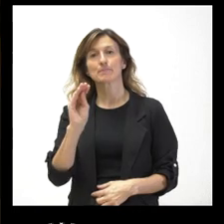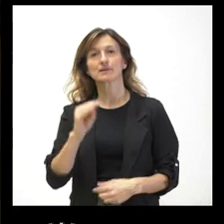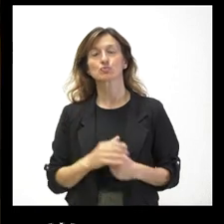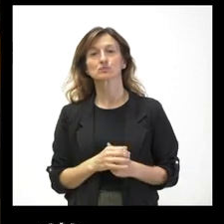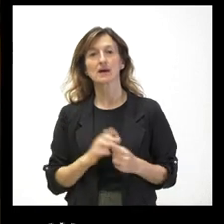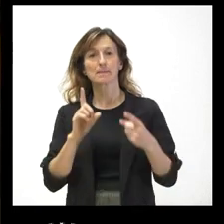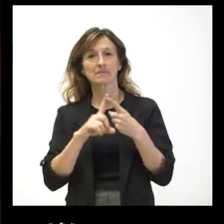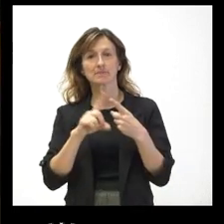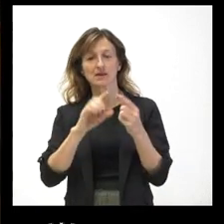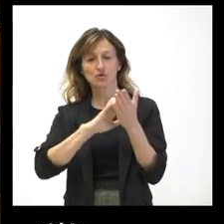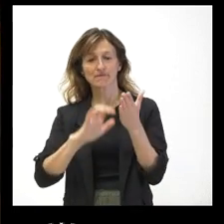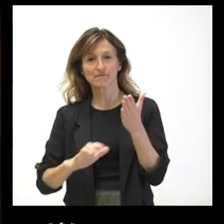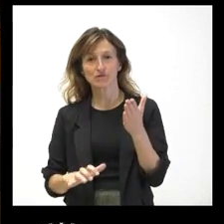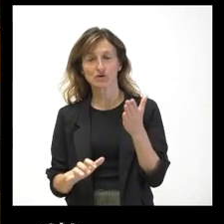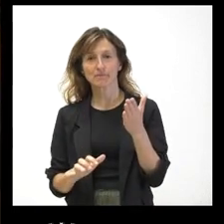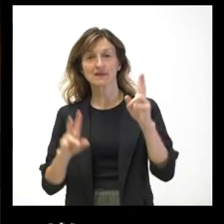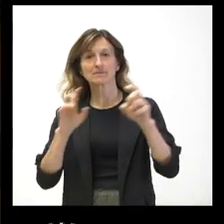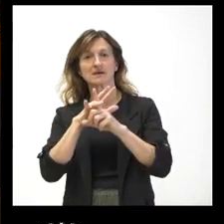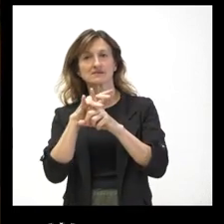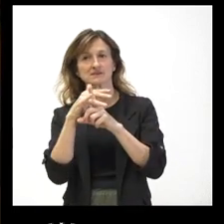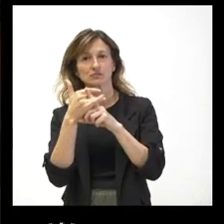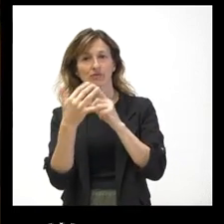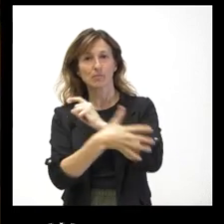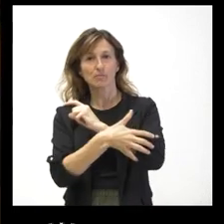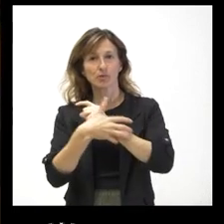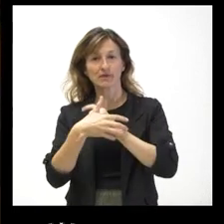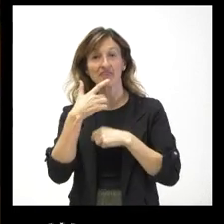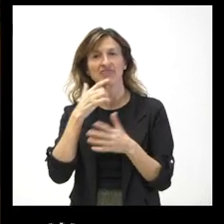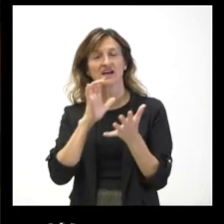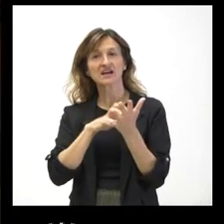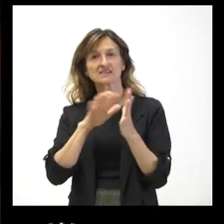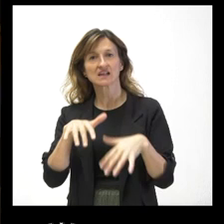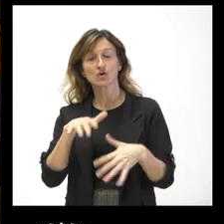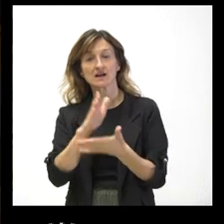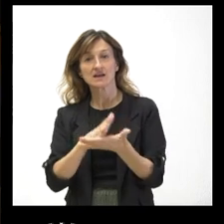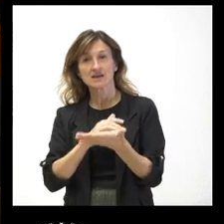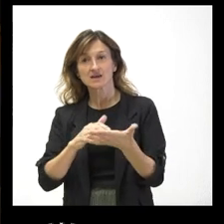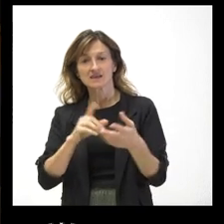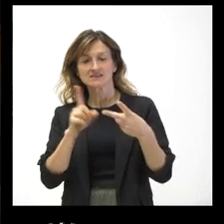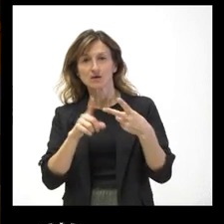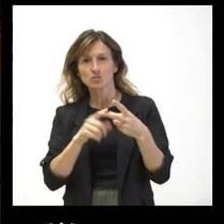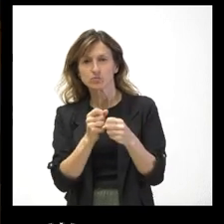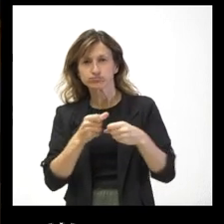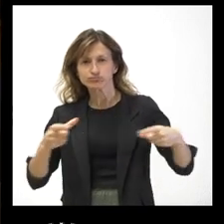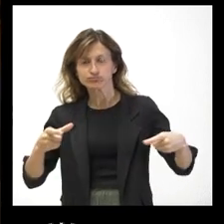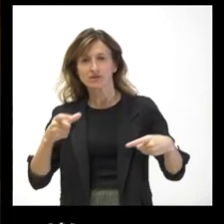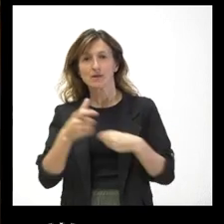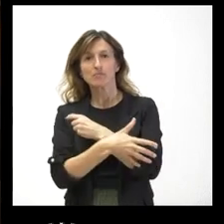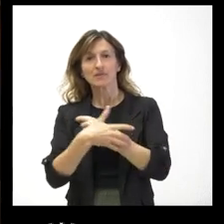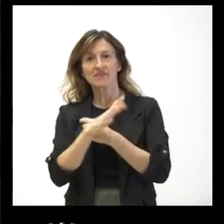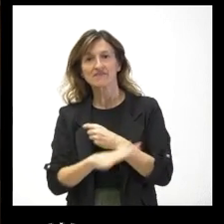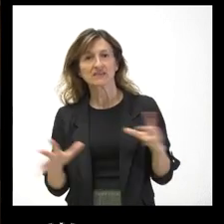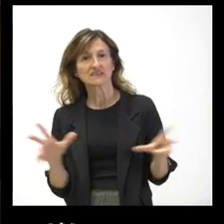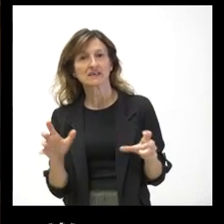por el informe que hemos conocido sobre la situación de la pobreza que dice que Castilla y león es la segunda comunidad que más crece en pobreza infantil severa hasta